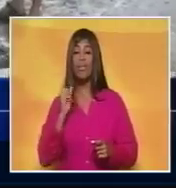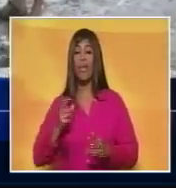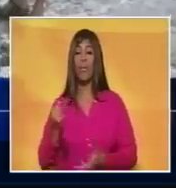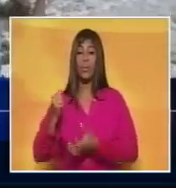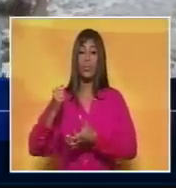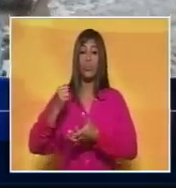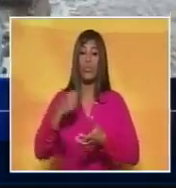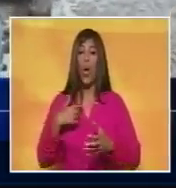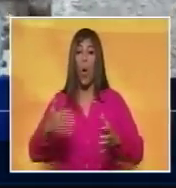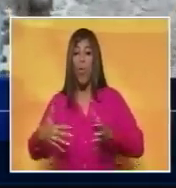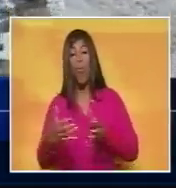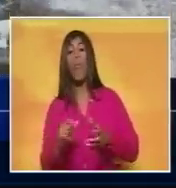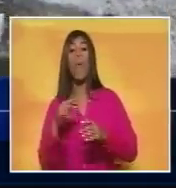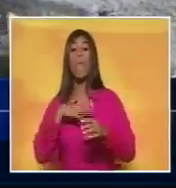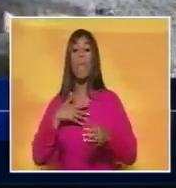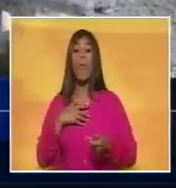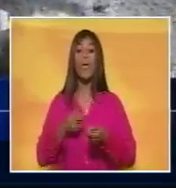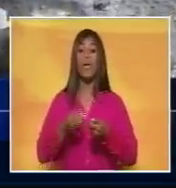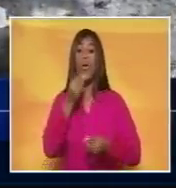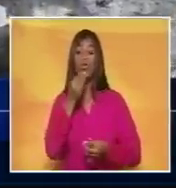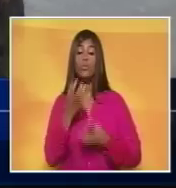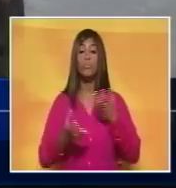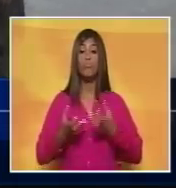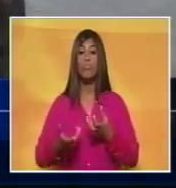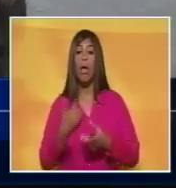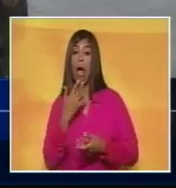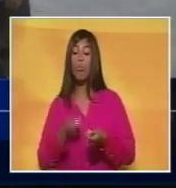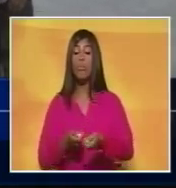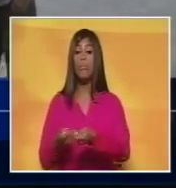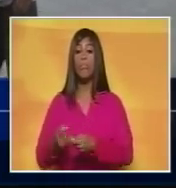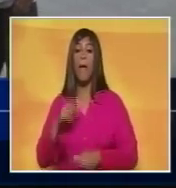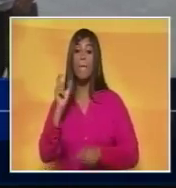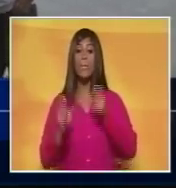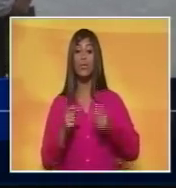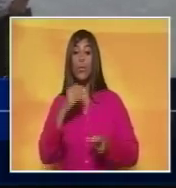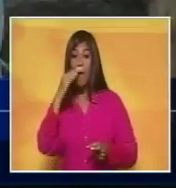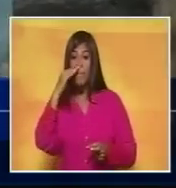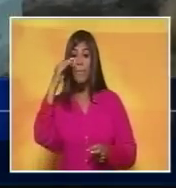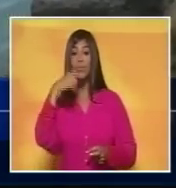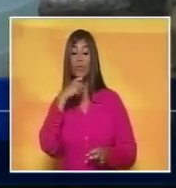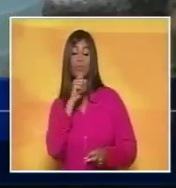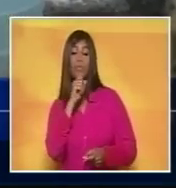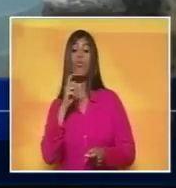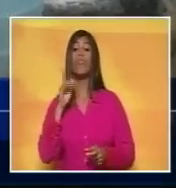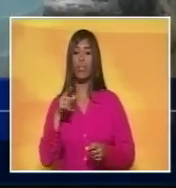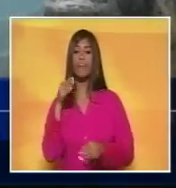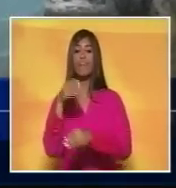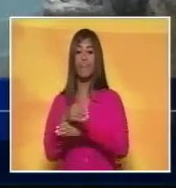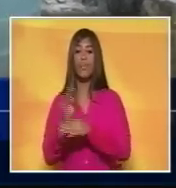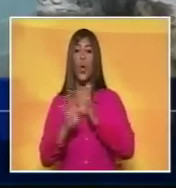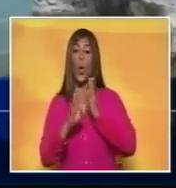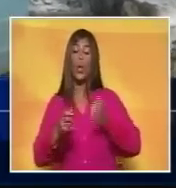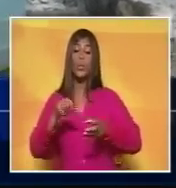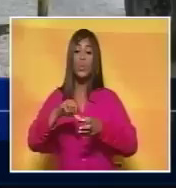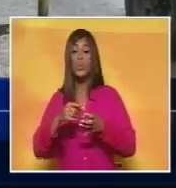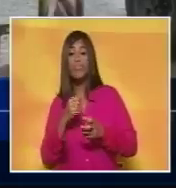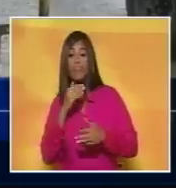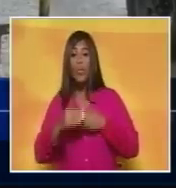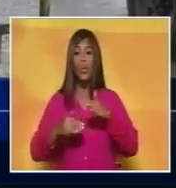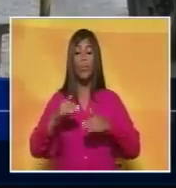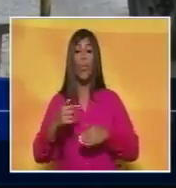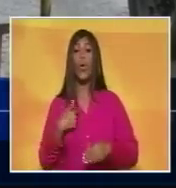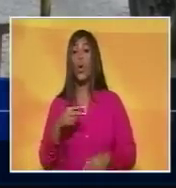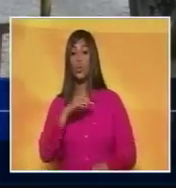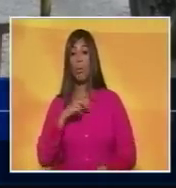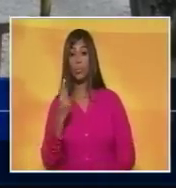poder realizar las labores domésticas. Inclusive personas de la tercera edad también acuden a los surtidores foráneos. No